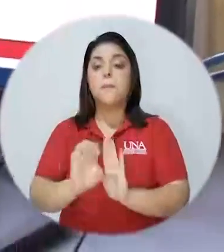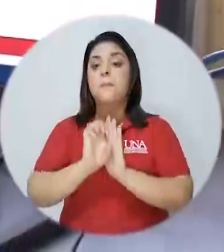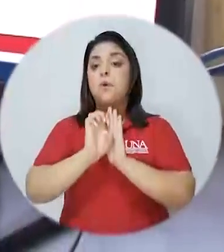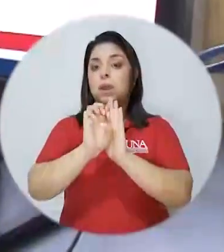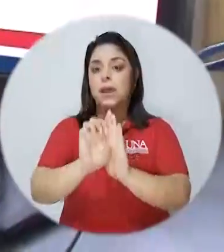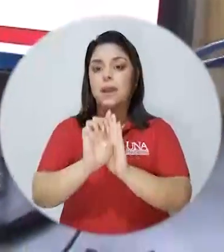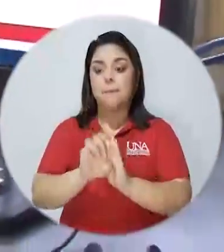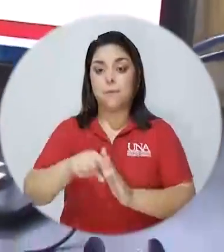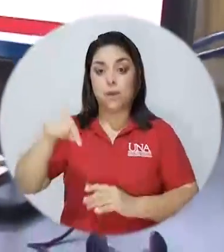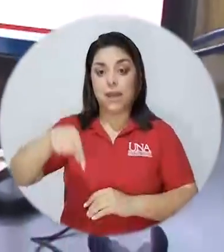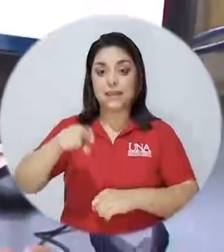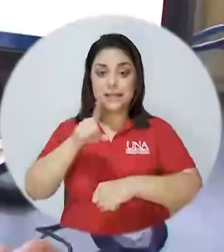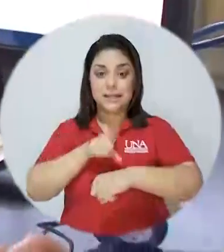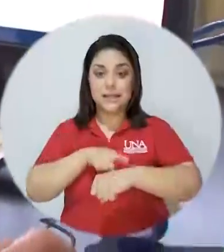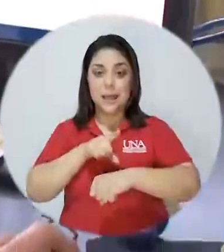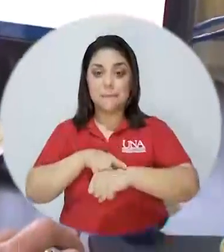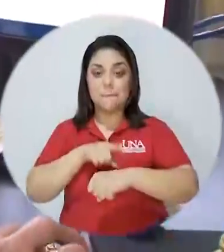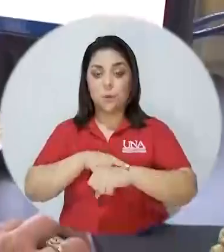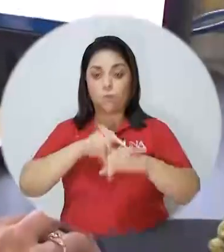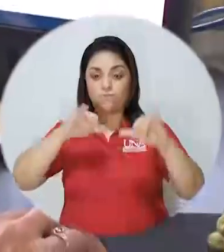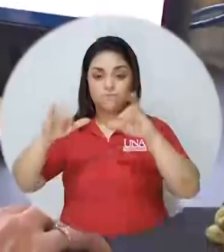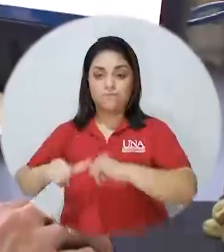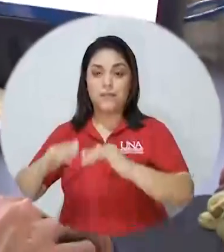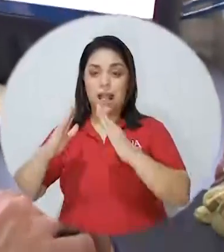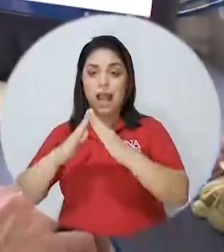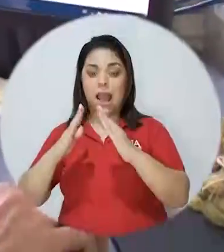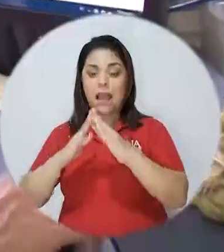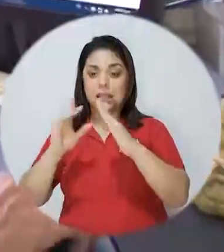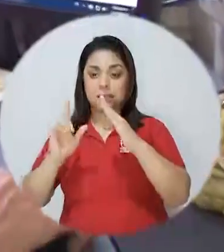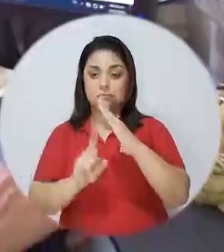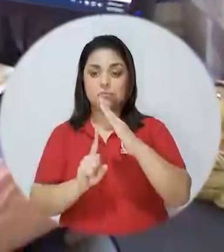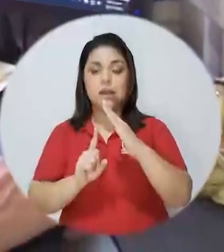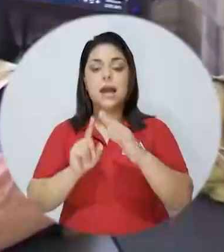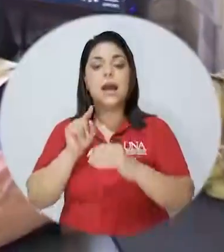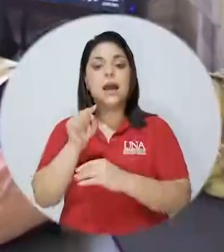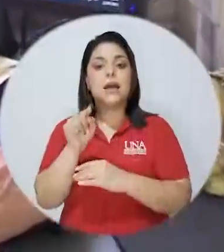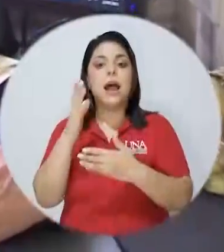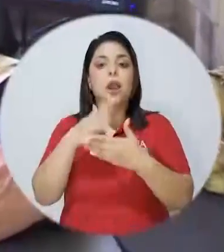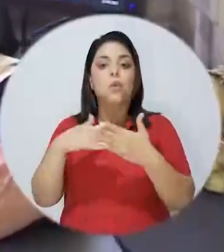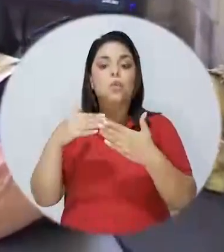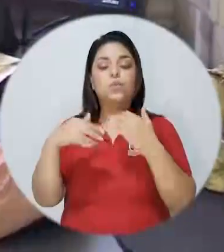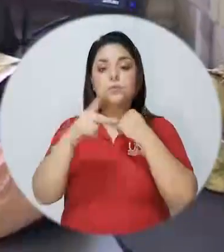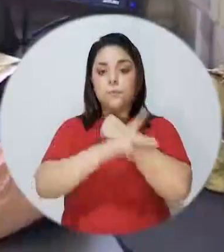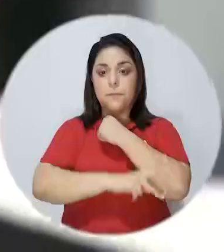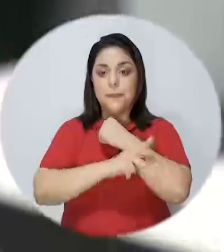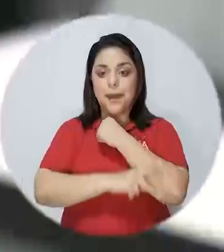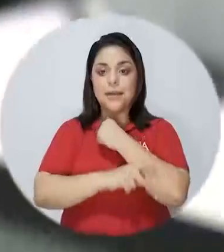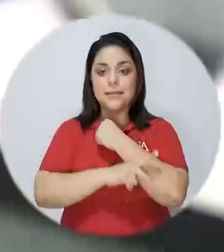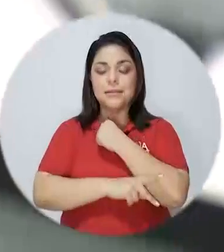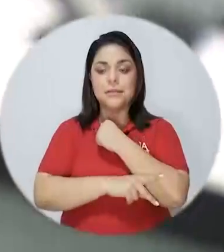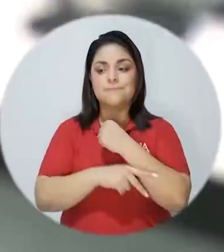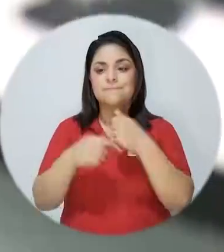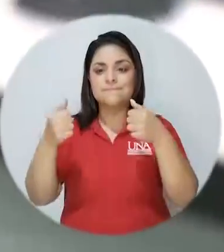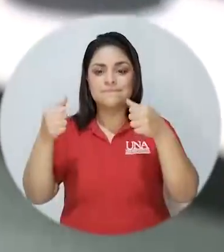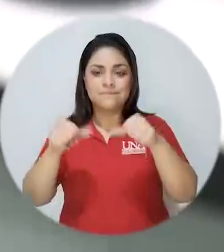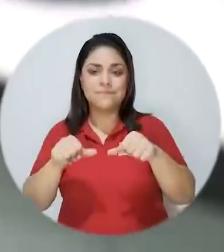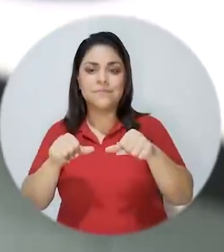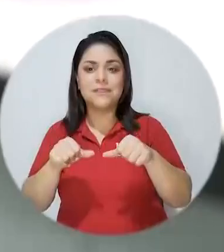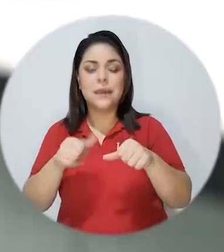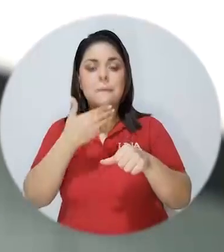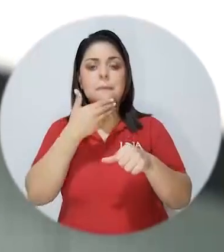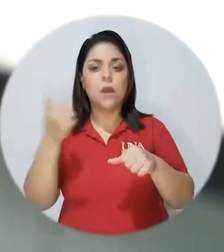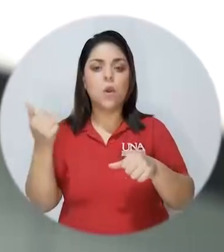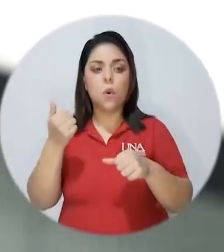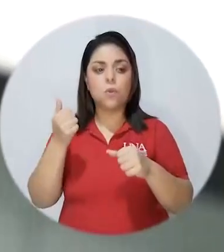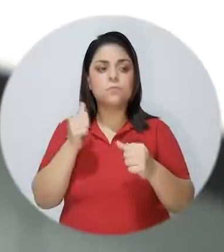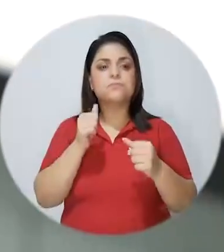llamado mucho la atención durante este momento de coyuntura es que algunos países han considerado formalmente o directamente la